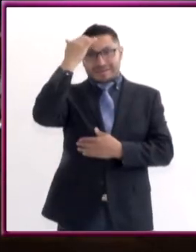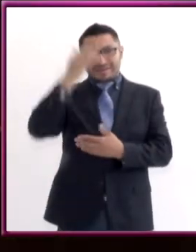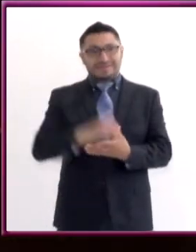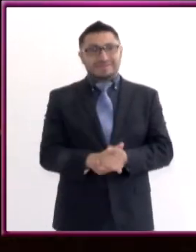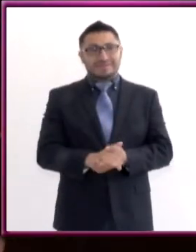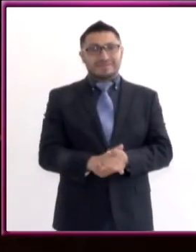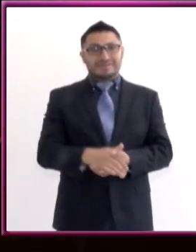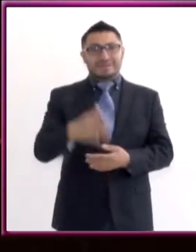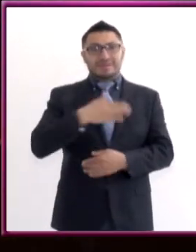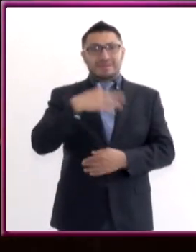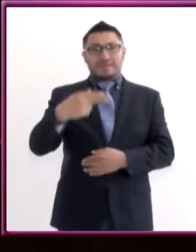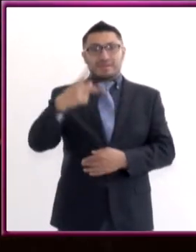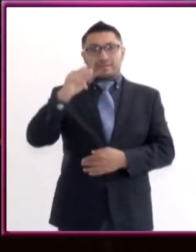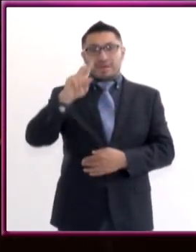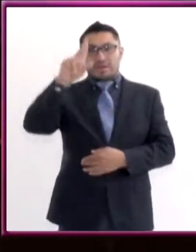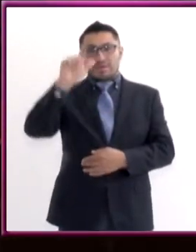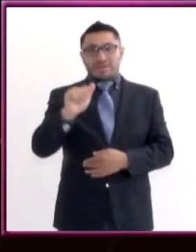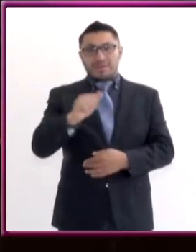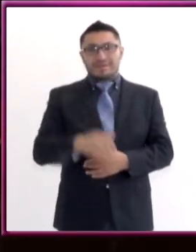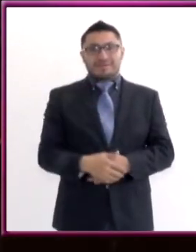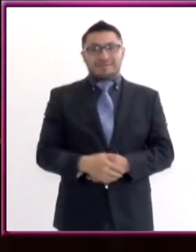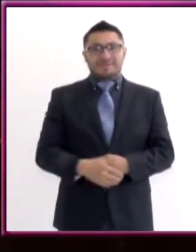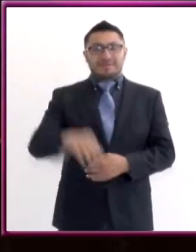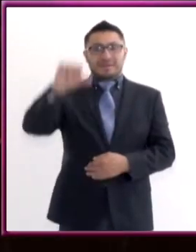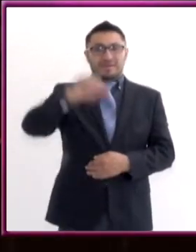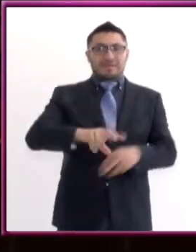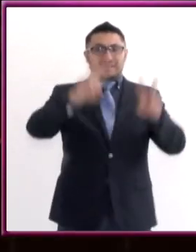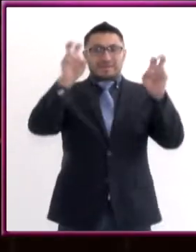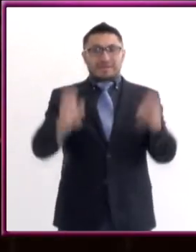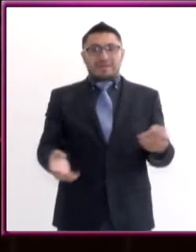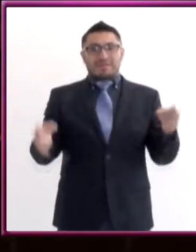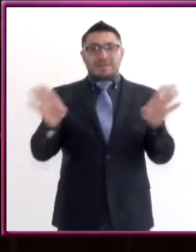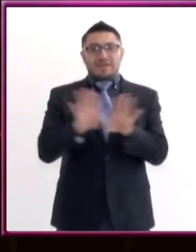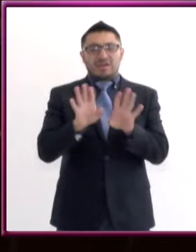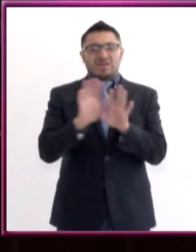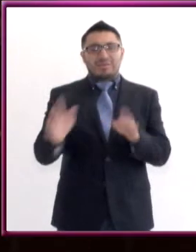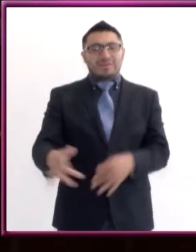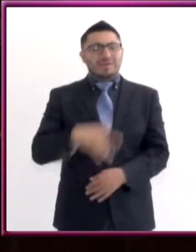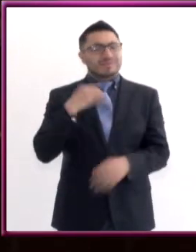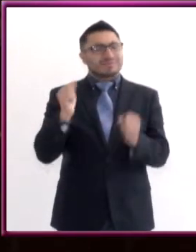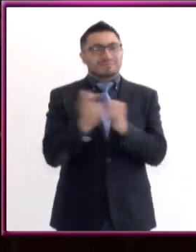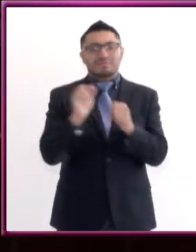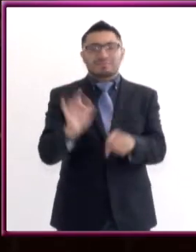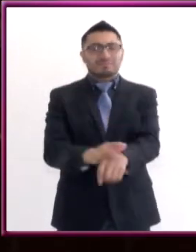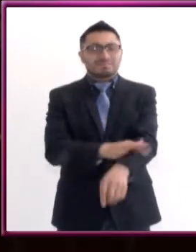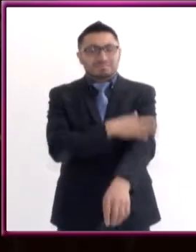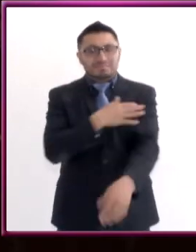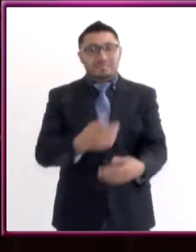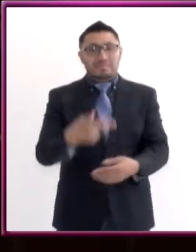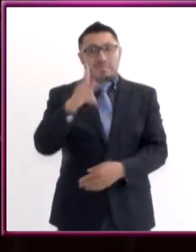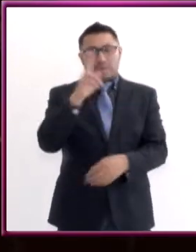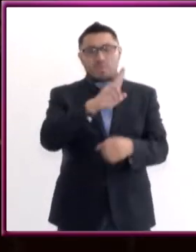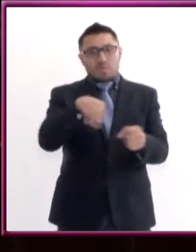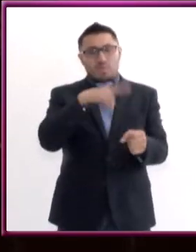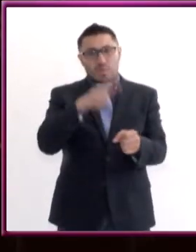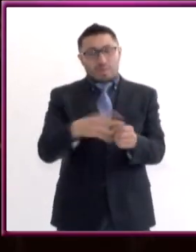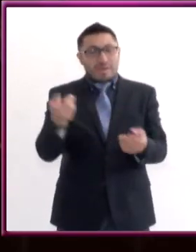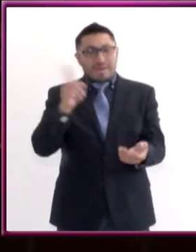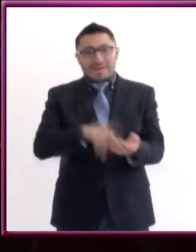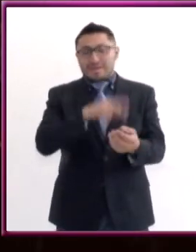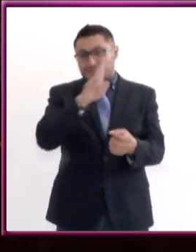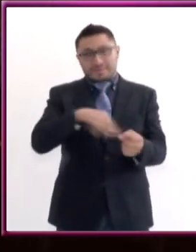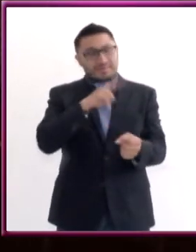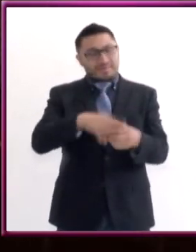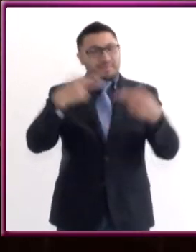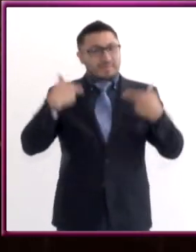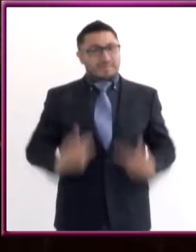conocimiento. Yo soy Paula Valdés y hoy hablaremos sobre un tema que toca algunas fibras emocionales, pero que es completamente natural y